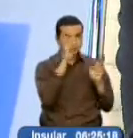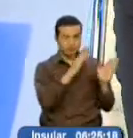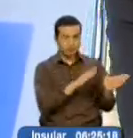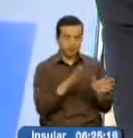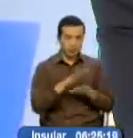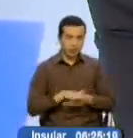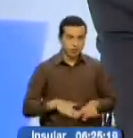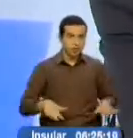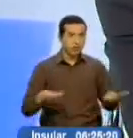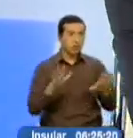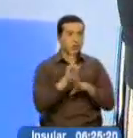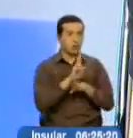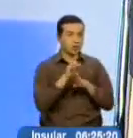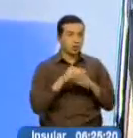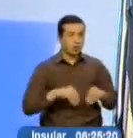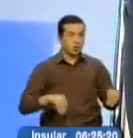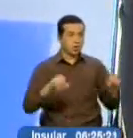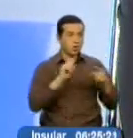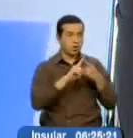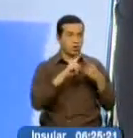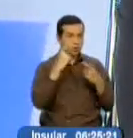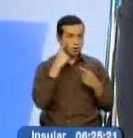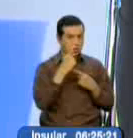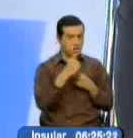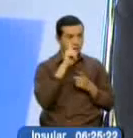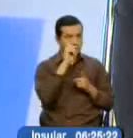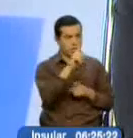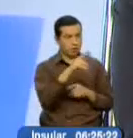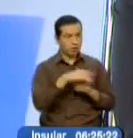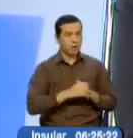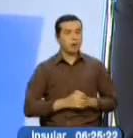ordenamiento territorial y uso de suelo. Vamos a lo siguiente, Fernando.